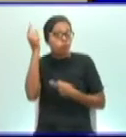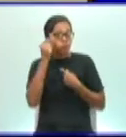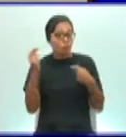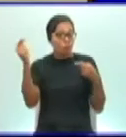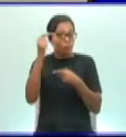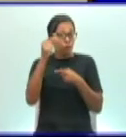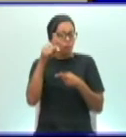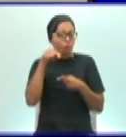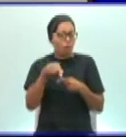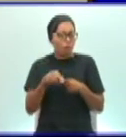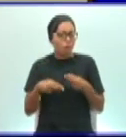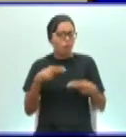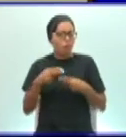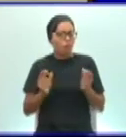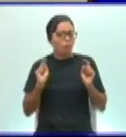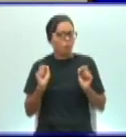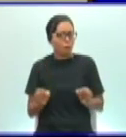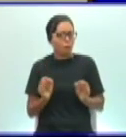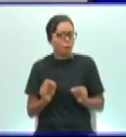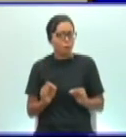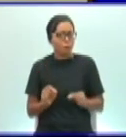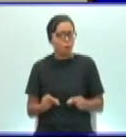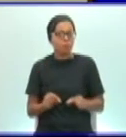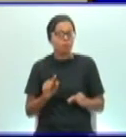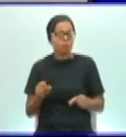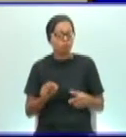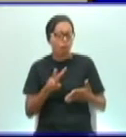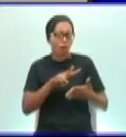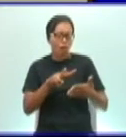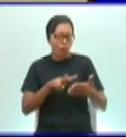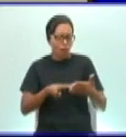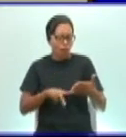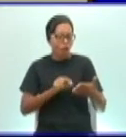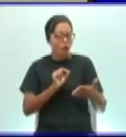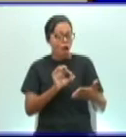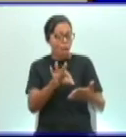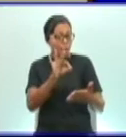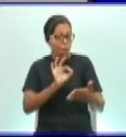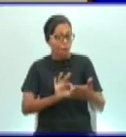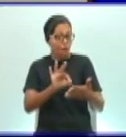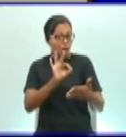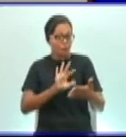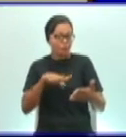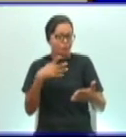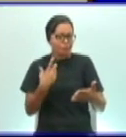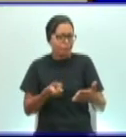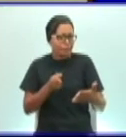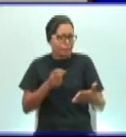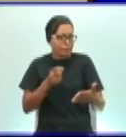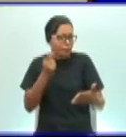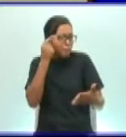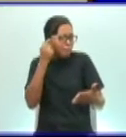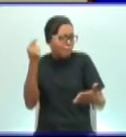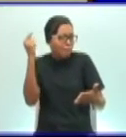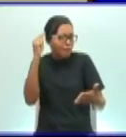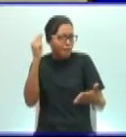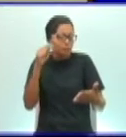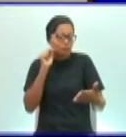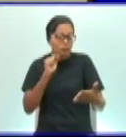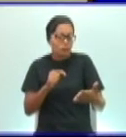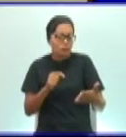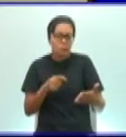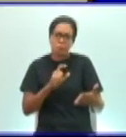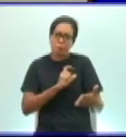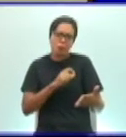hacemos siempre, nos leemos el documento, vamos a sus ideas más importantes y después parafraseamos algunas de las ideas de ese documento y llegamos a